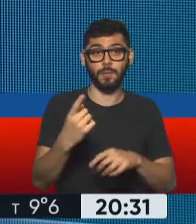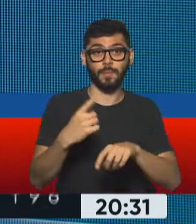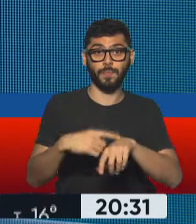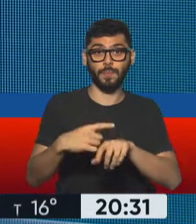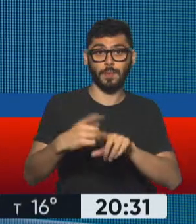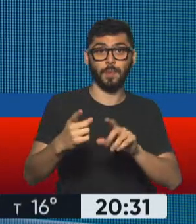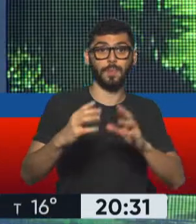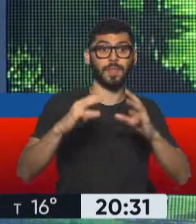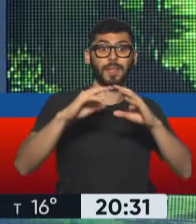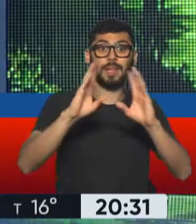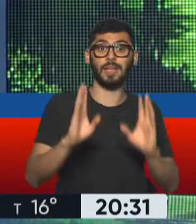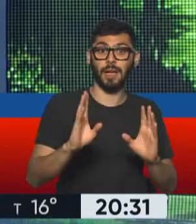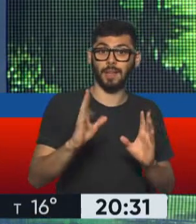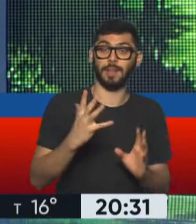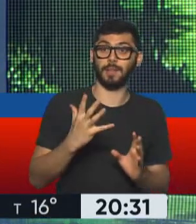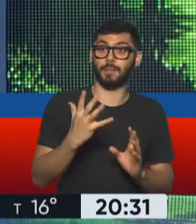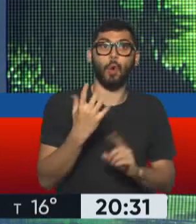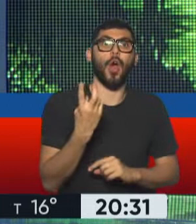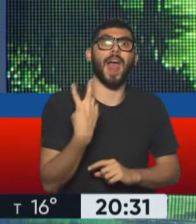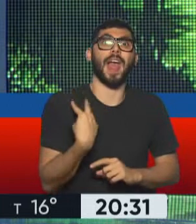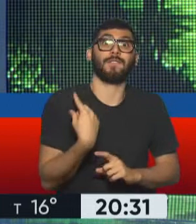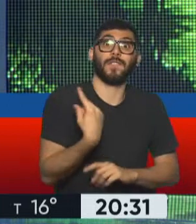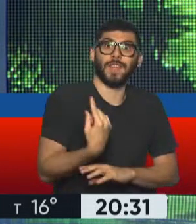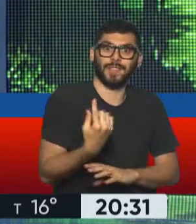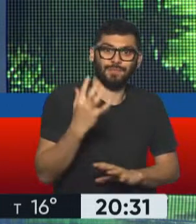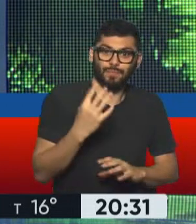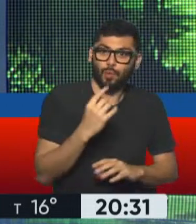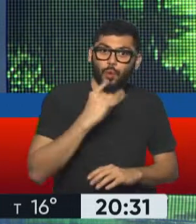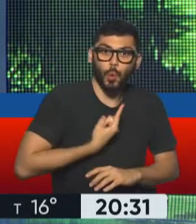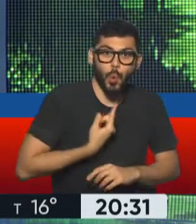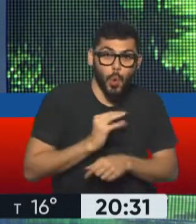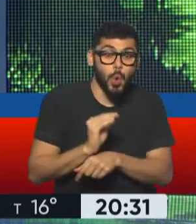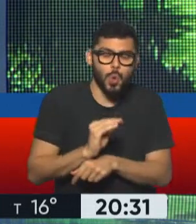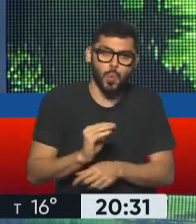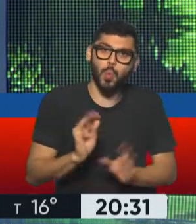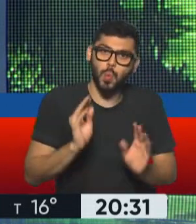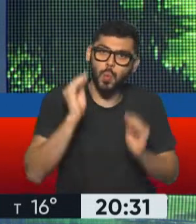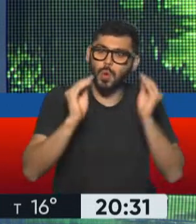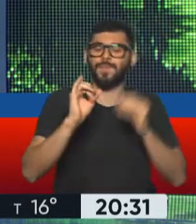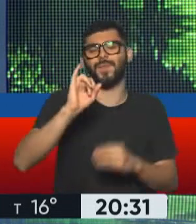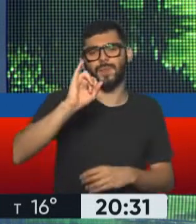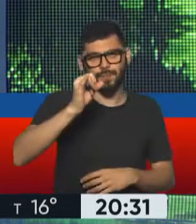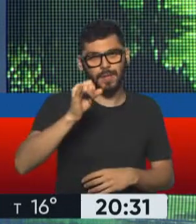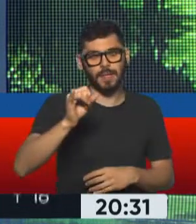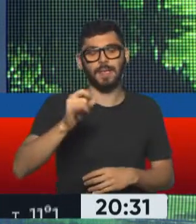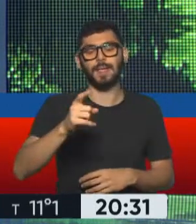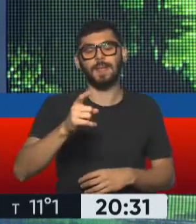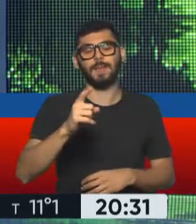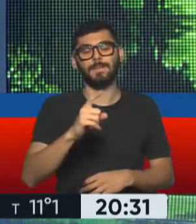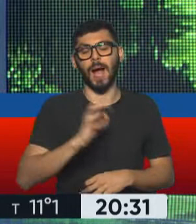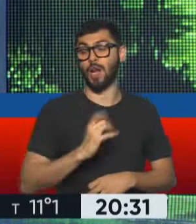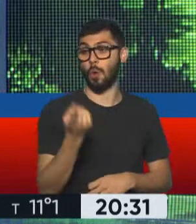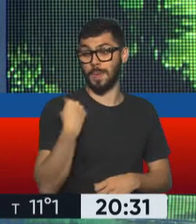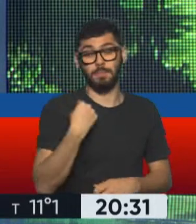jefes de hogar. Sí, la verdad que es como que se dio el fenómeno en todos los segmentos y sí lo que notamos el año pasado es que de